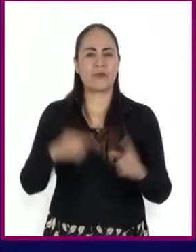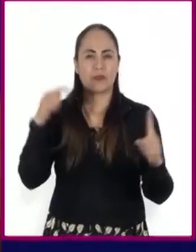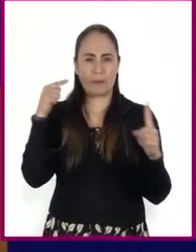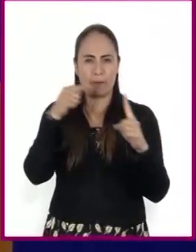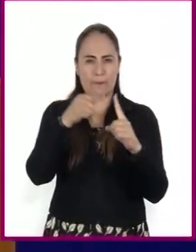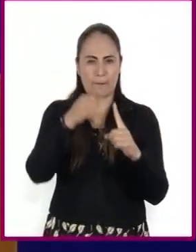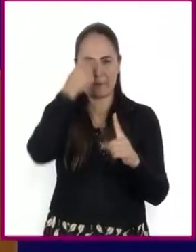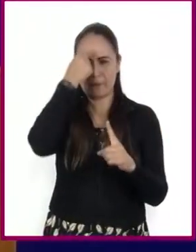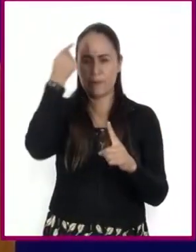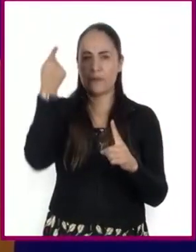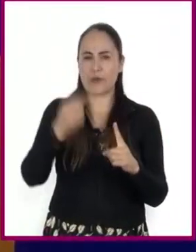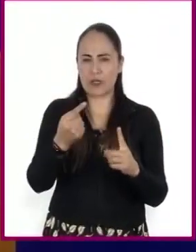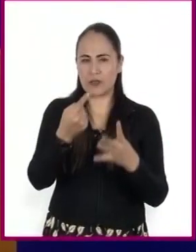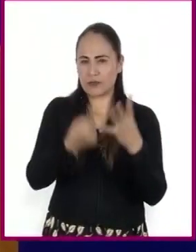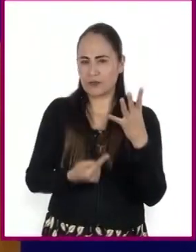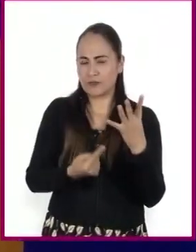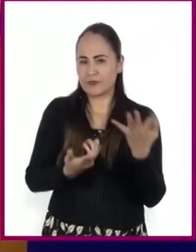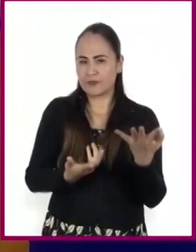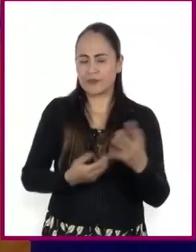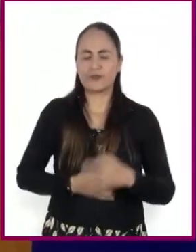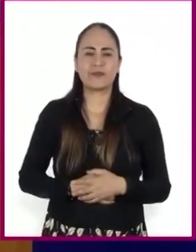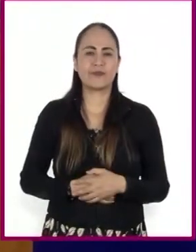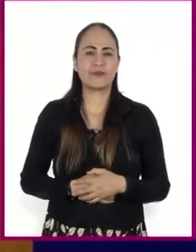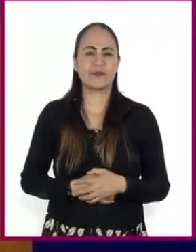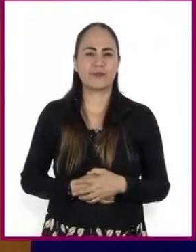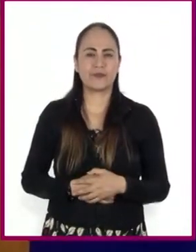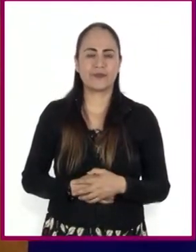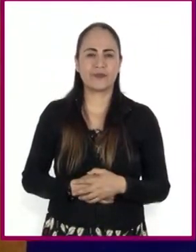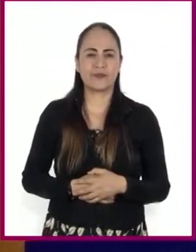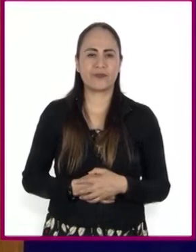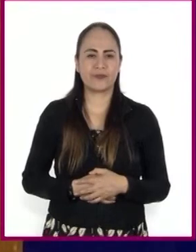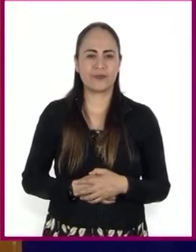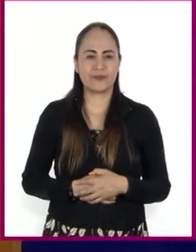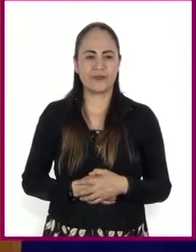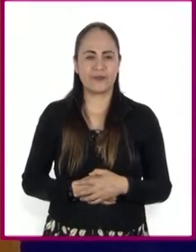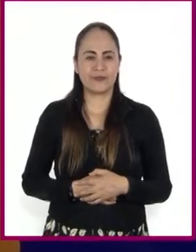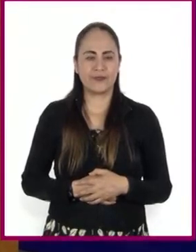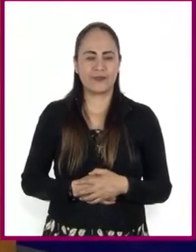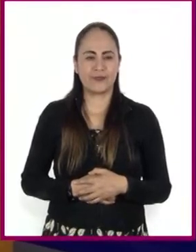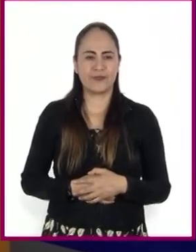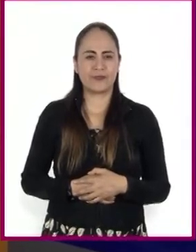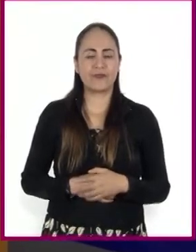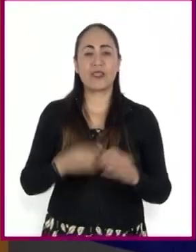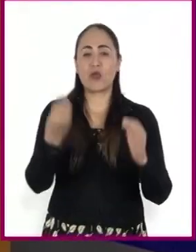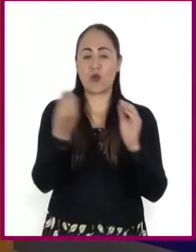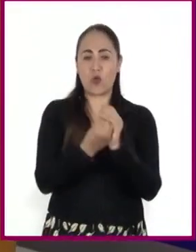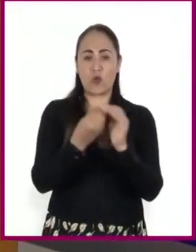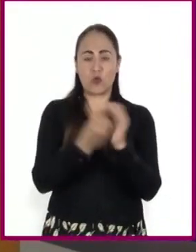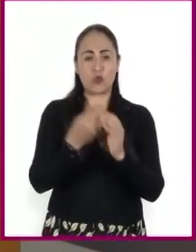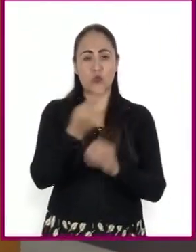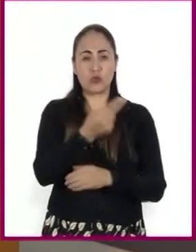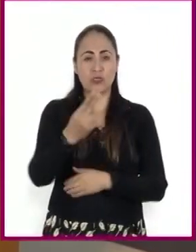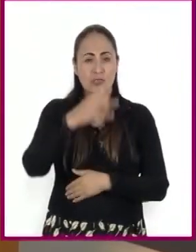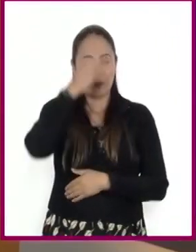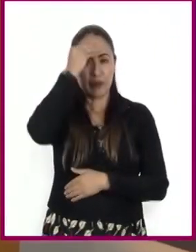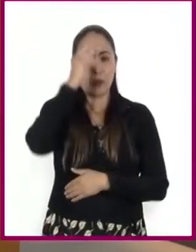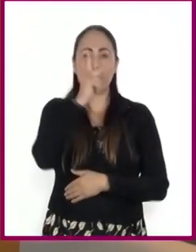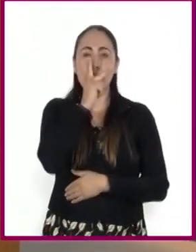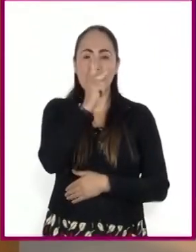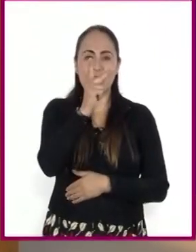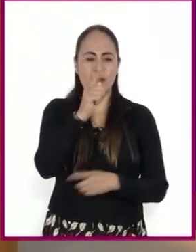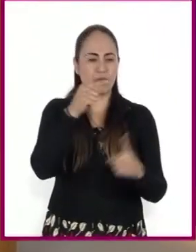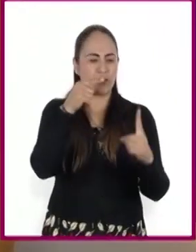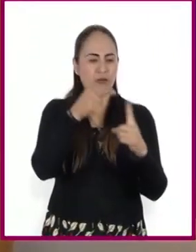fue explorar diversas maneras de escribir definiciones de conceptos. En esta sesión aprendimos que la palabra a